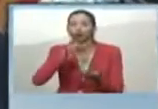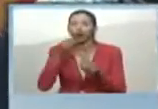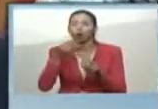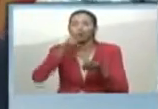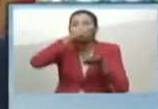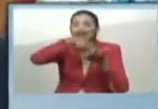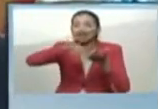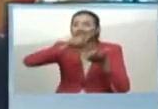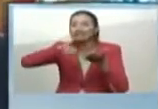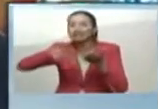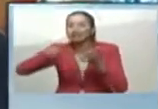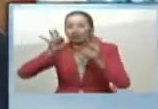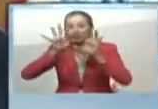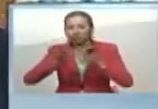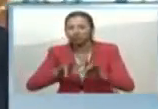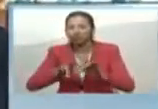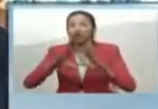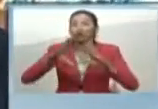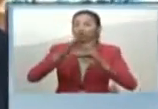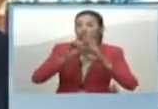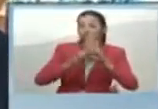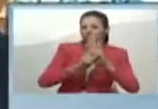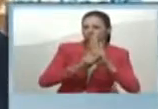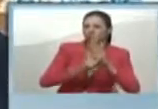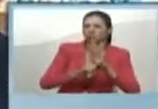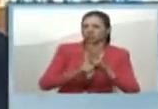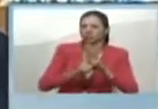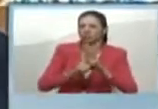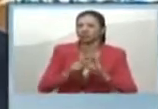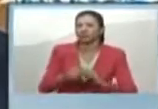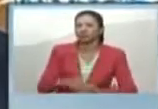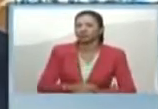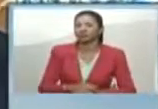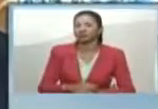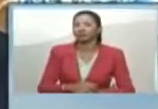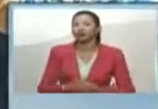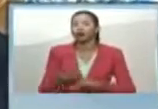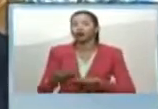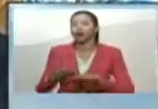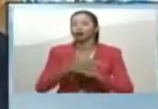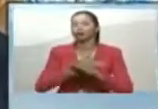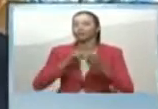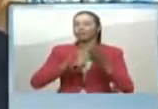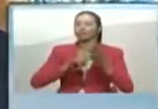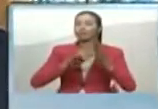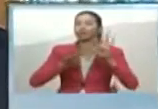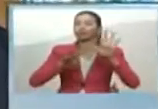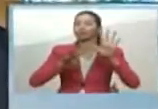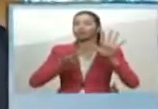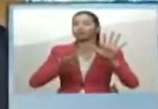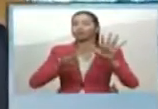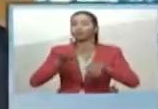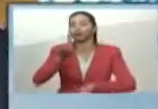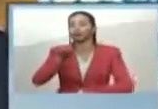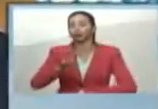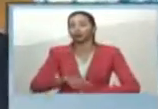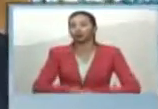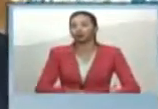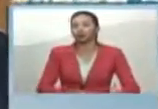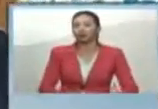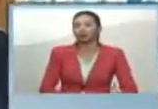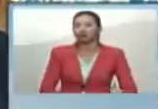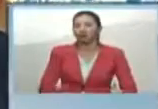redactada, cómo fue escrita esta constitución con la que la antecedió, la constitución del 61, para no hablar de las de